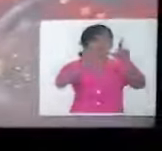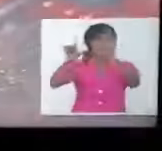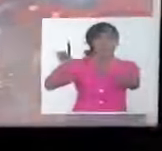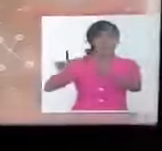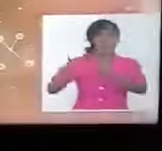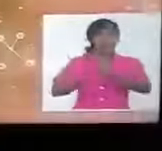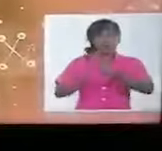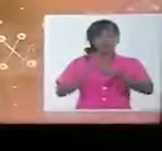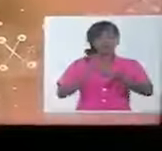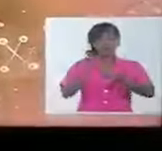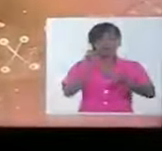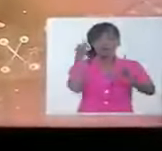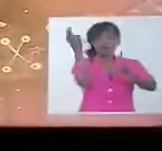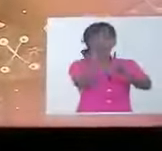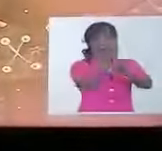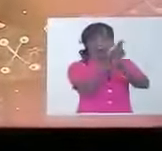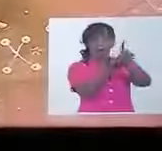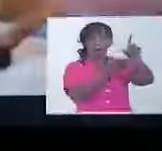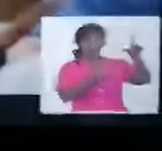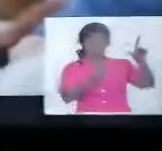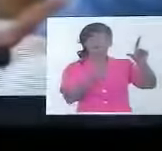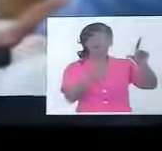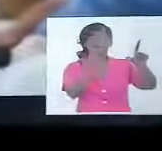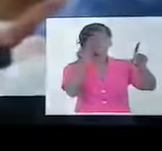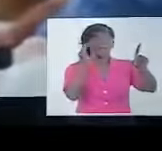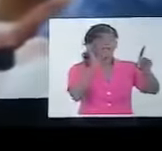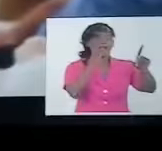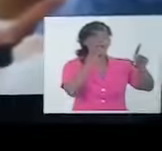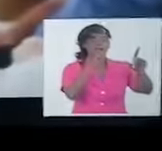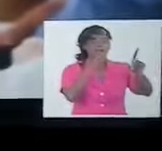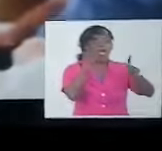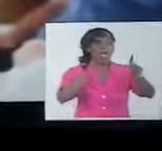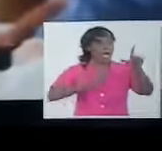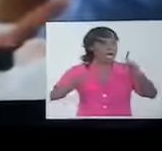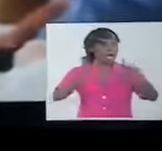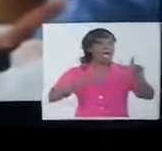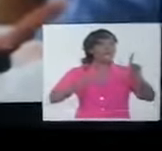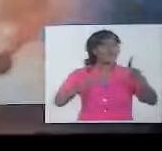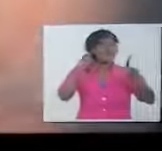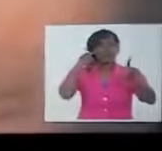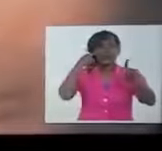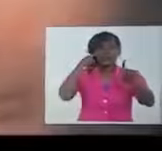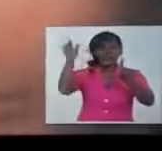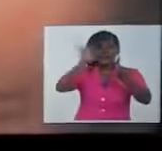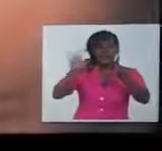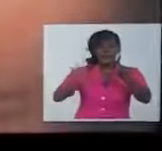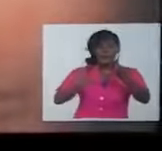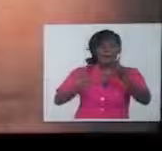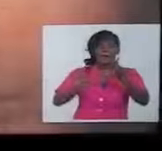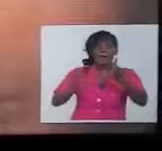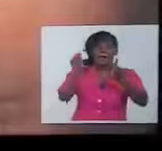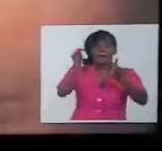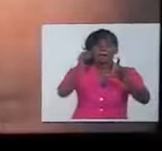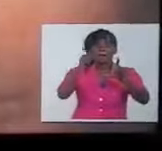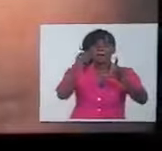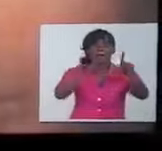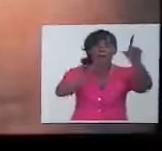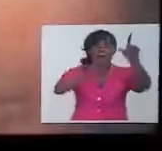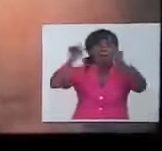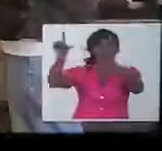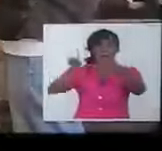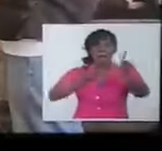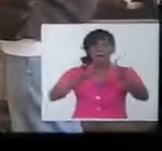Sánchez entran casi a diario a los hogares cubanos. Algunos de los espacios de la telenovela Tú, dirigida por Lester Hamlet, están constituidos con